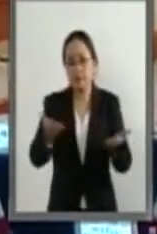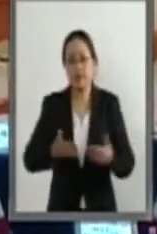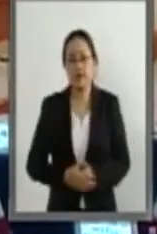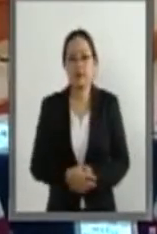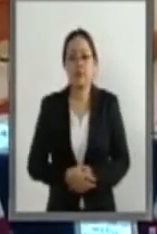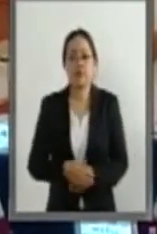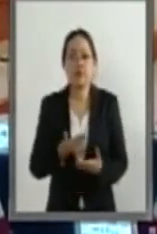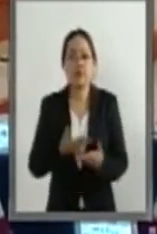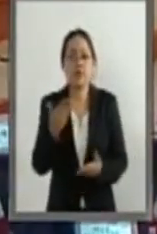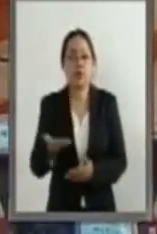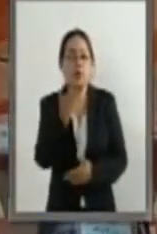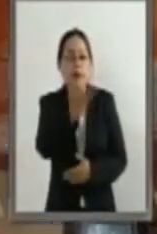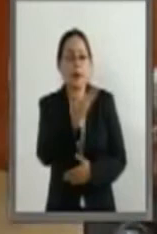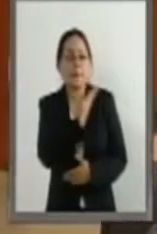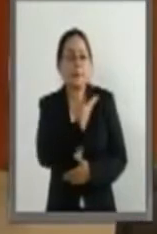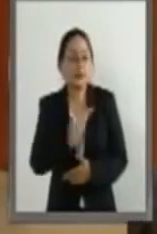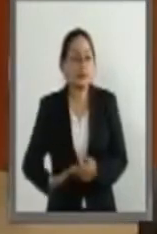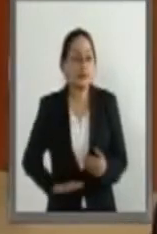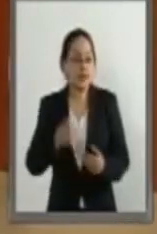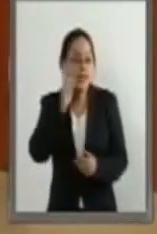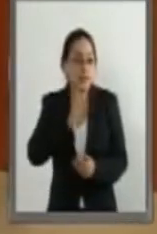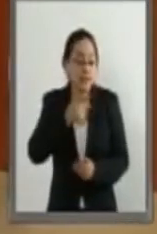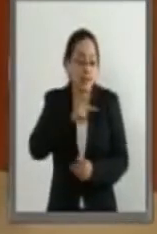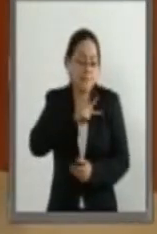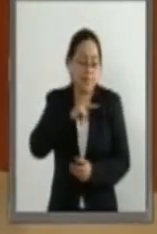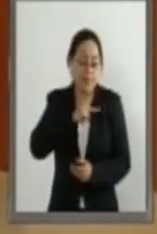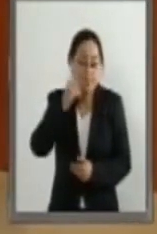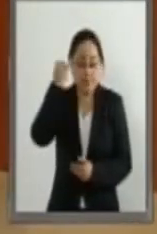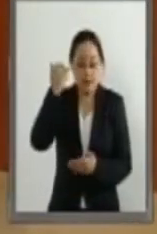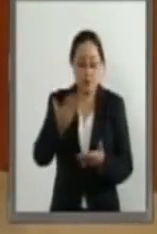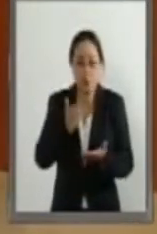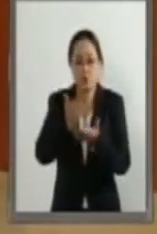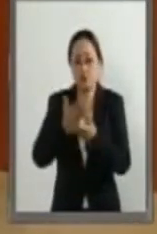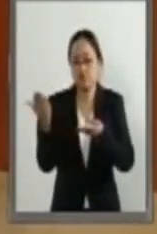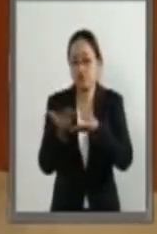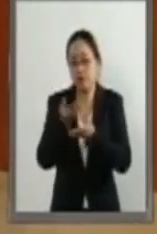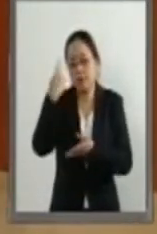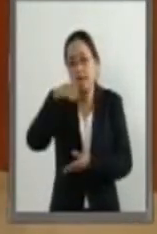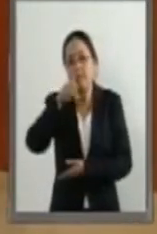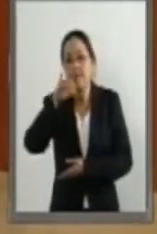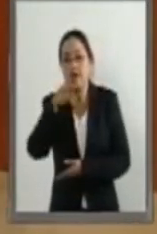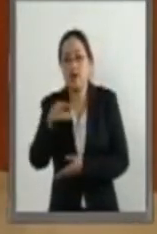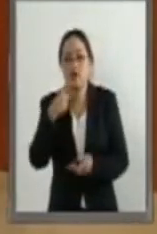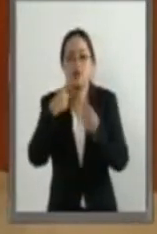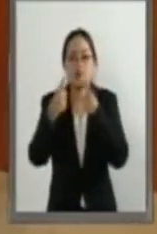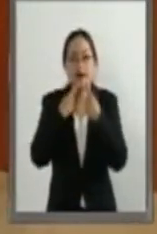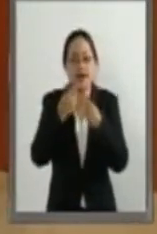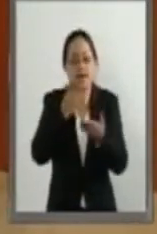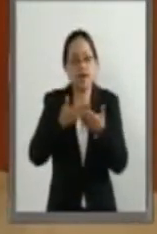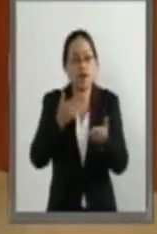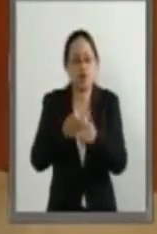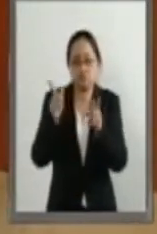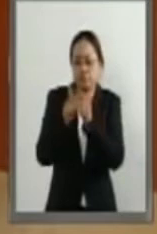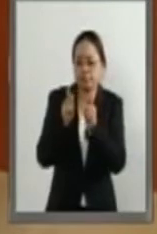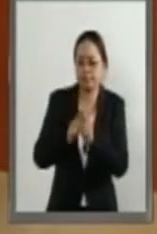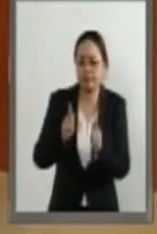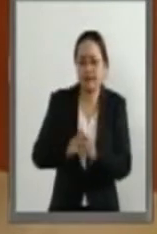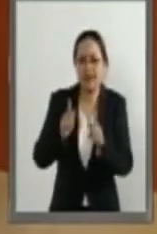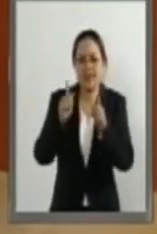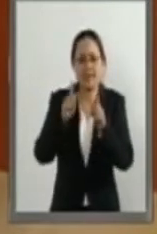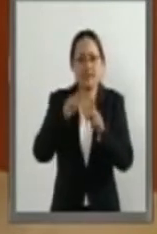Le pido, Presidenta, por favor, integren la totalidad de la iniciativa del diario de los debates. Esto es solo una breve